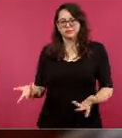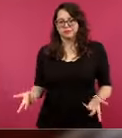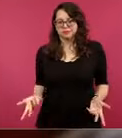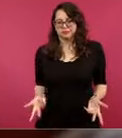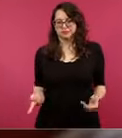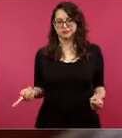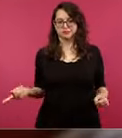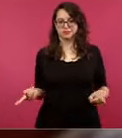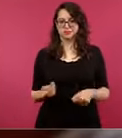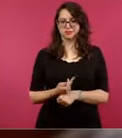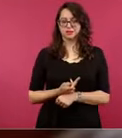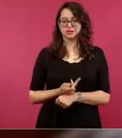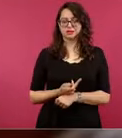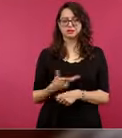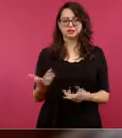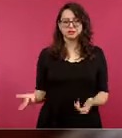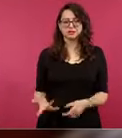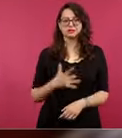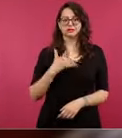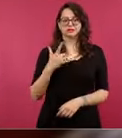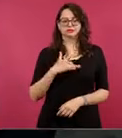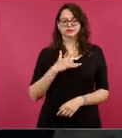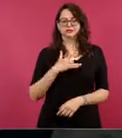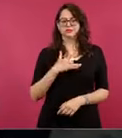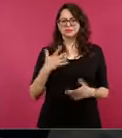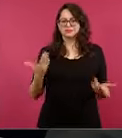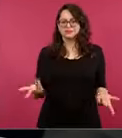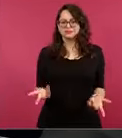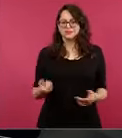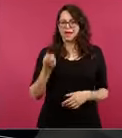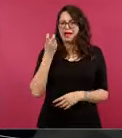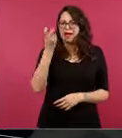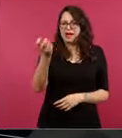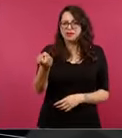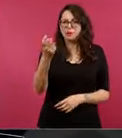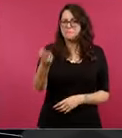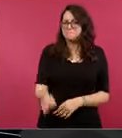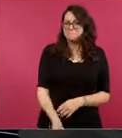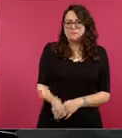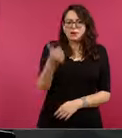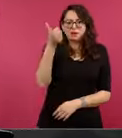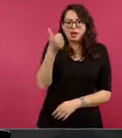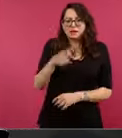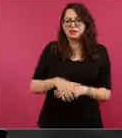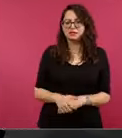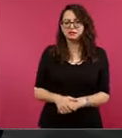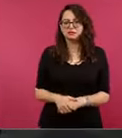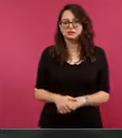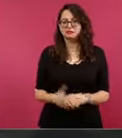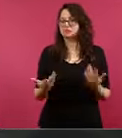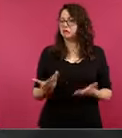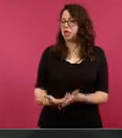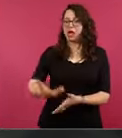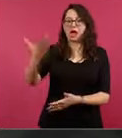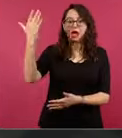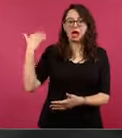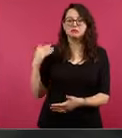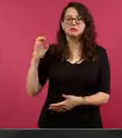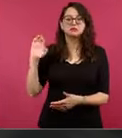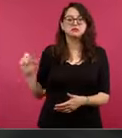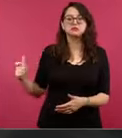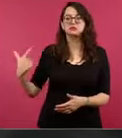que pues en la historia de los procesos electorales nunca se había visto a la autoridad electoral, al menos yo que yo tenga memoria, de